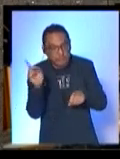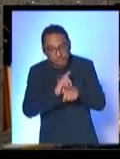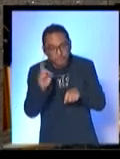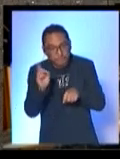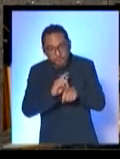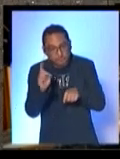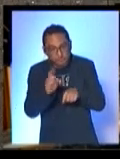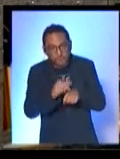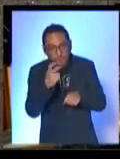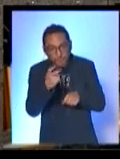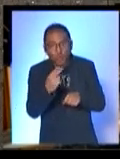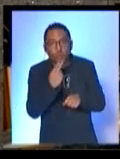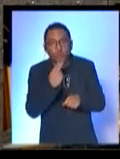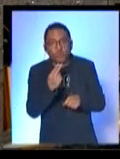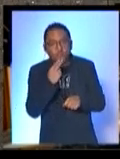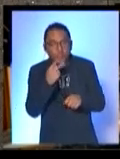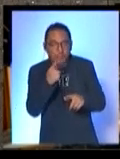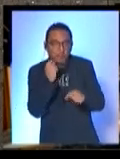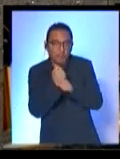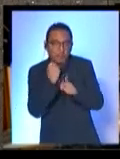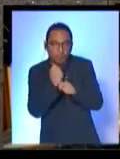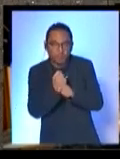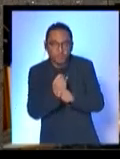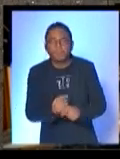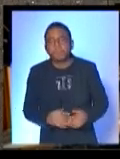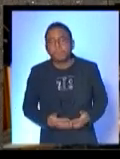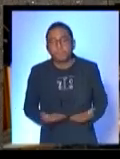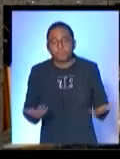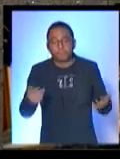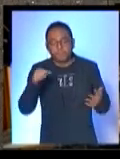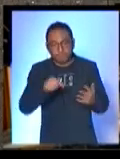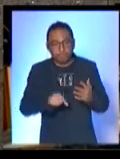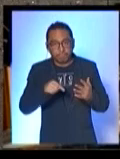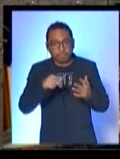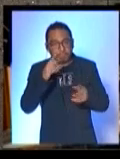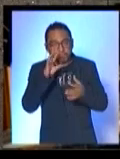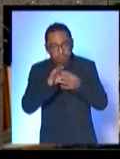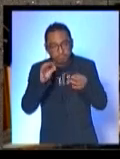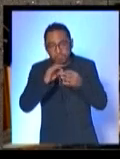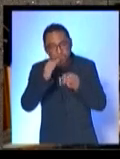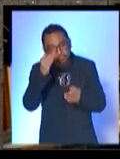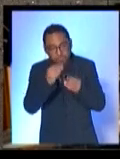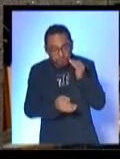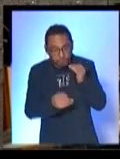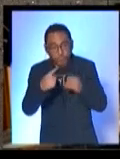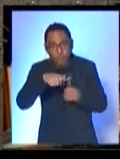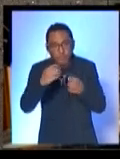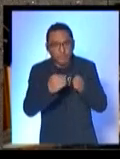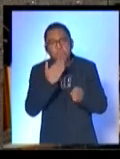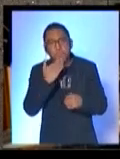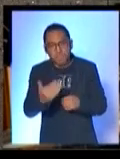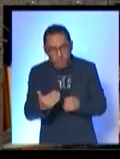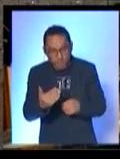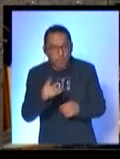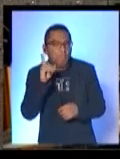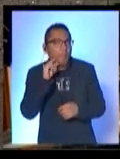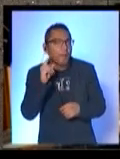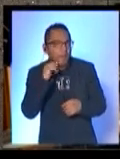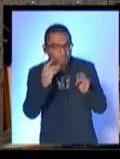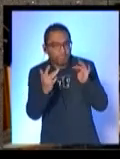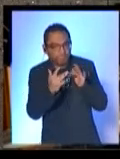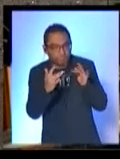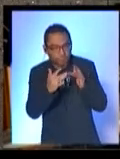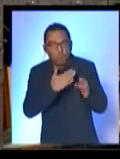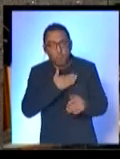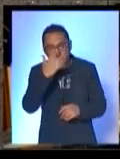día, bueno, pues utilizan este medio de transporte. Hasta aquí mi reporte, Erich, que estén ustedes muy bien. Nos sintonizamos el día de mañana.